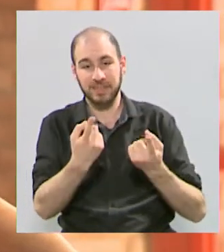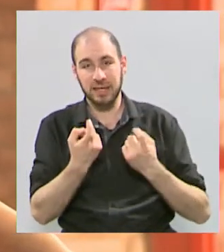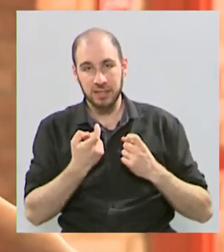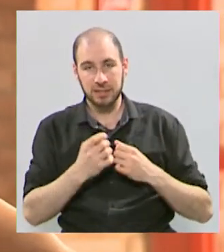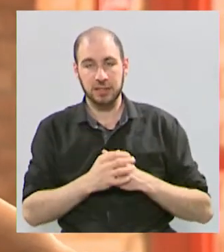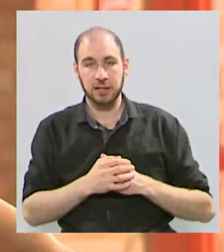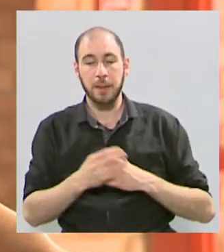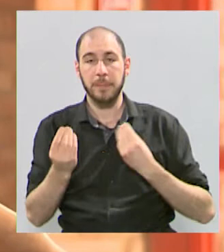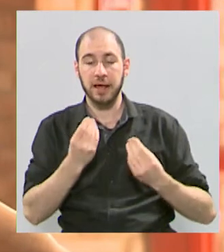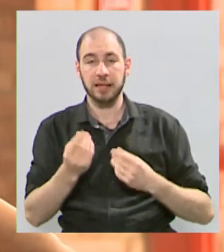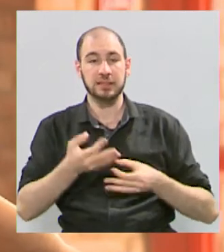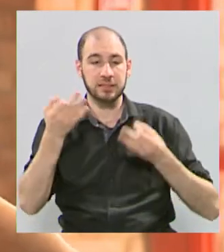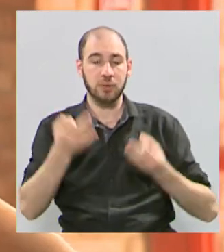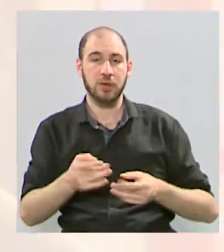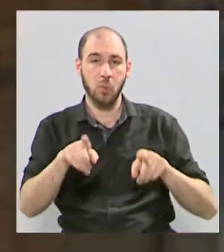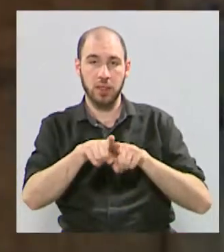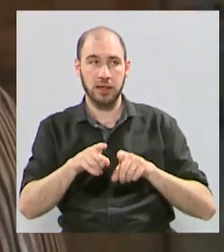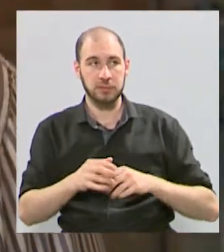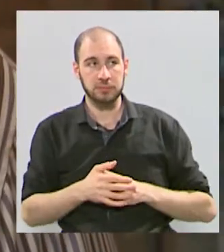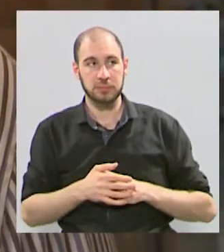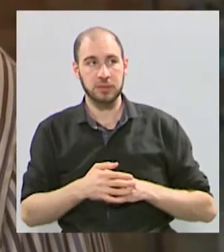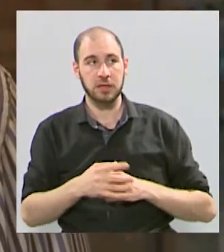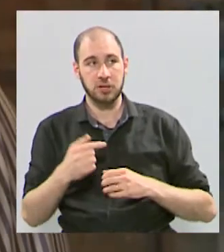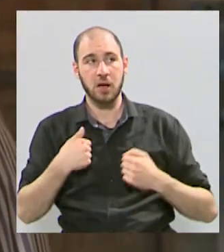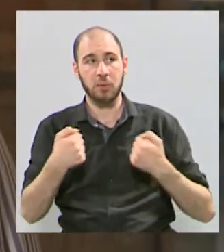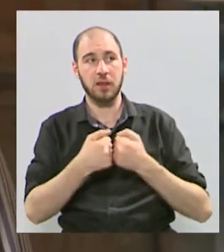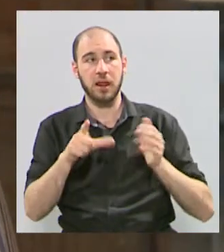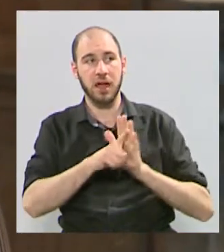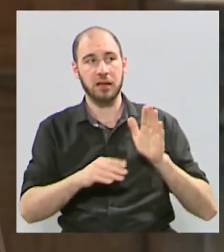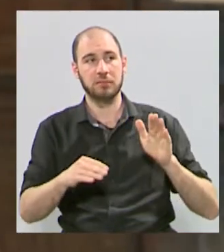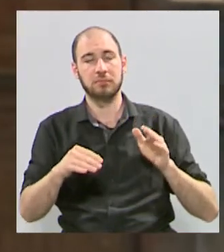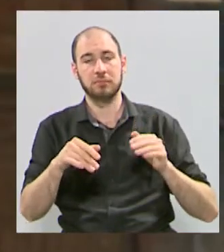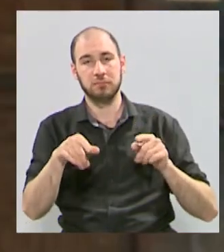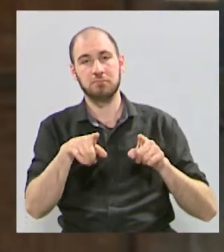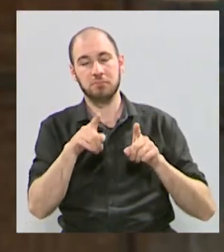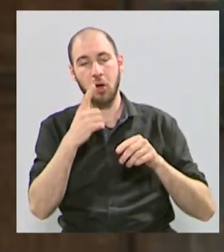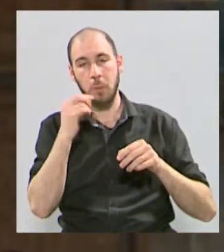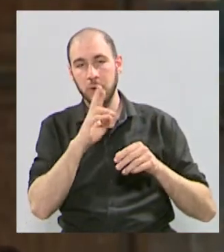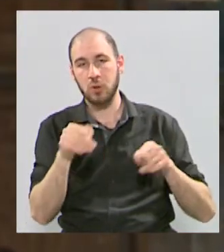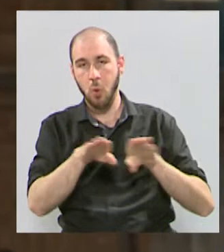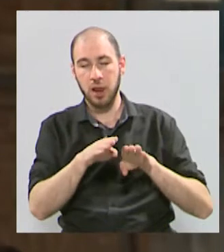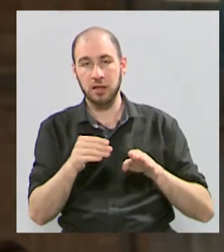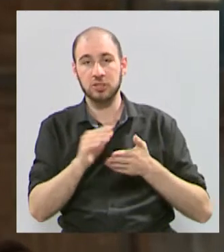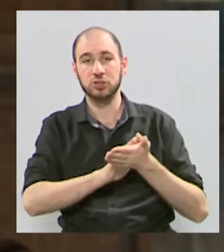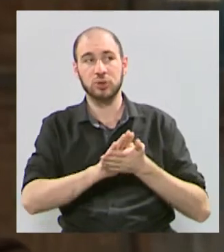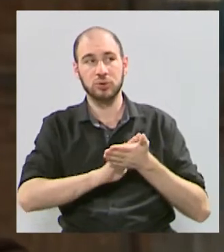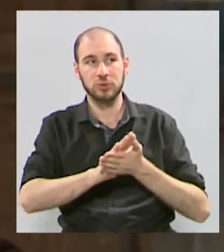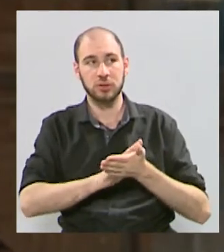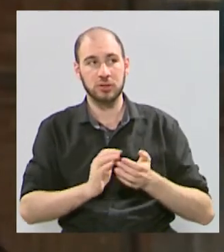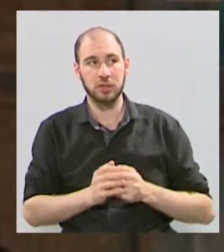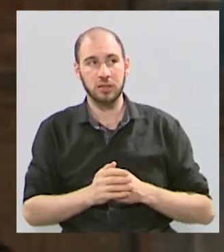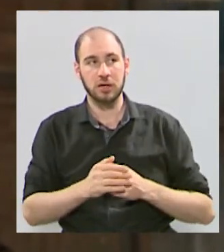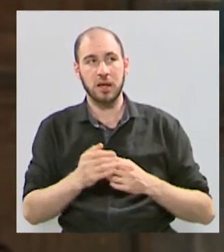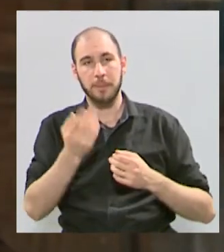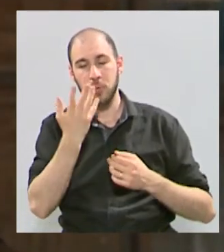necesarias para poder garantizar esta igualdad. Bueno, yo estoy de acuerdo con la ley de paridad de género, creo que no es la solución por ahí que